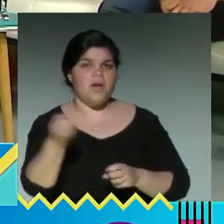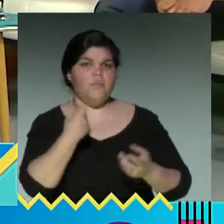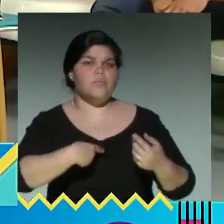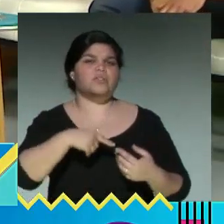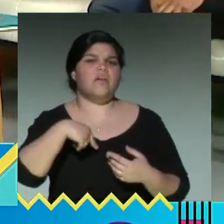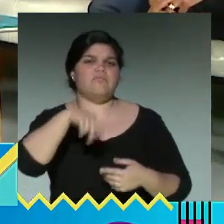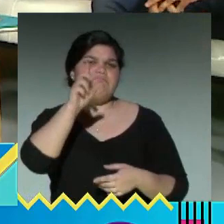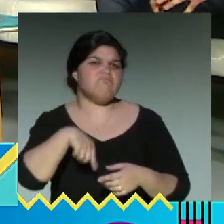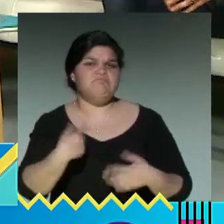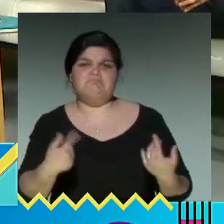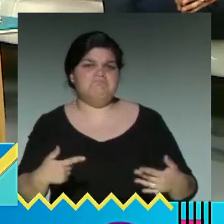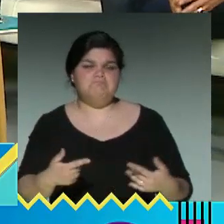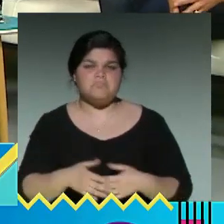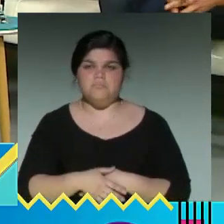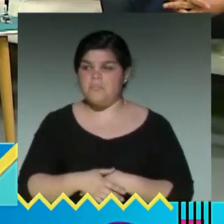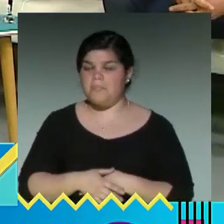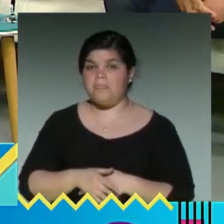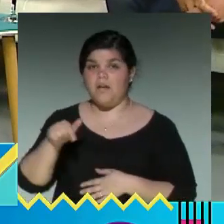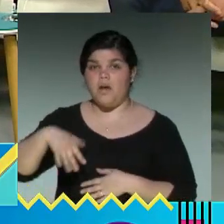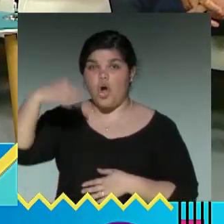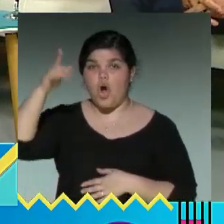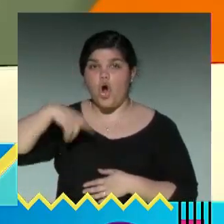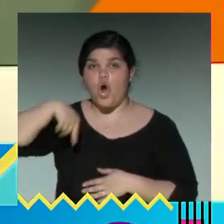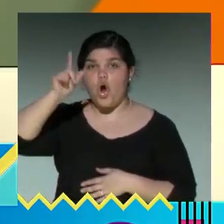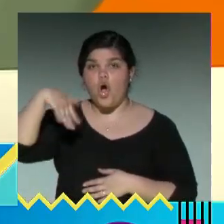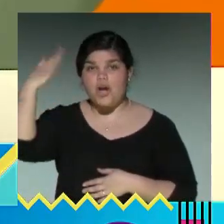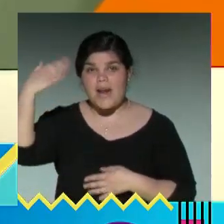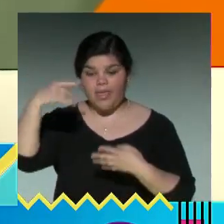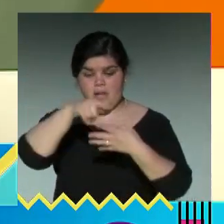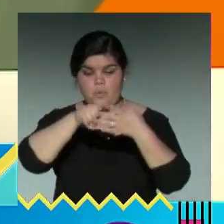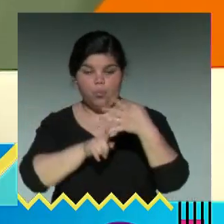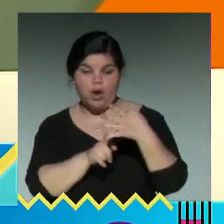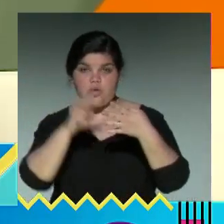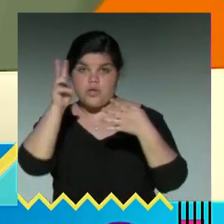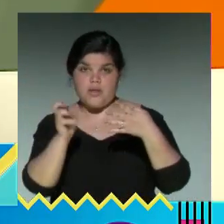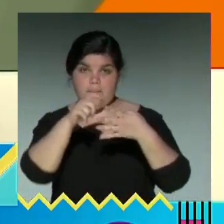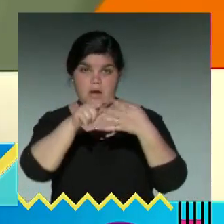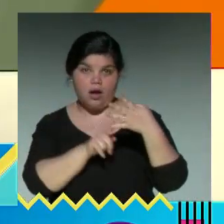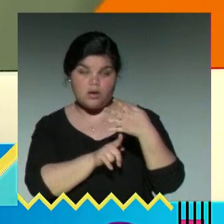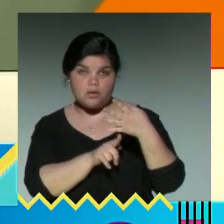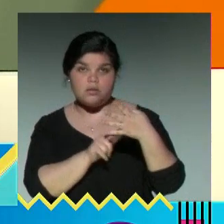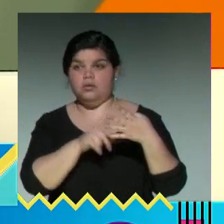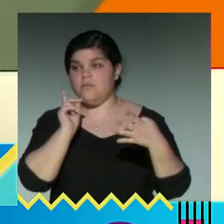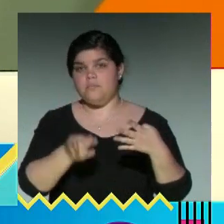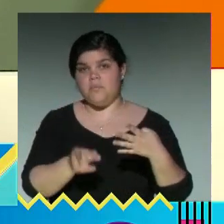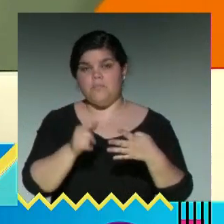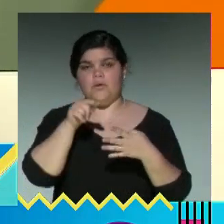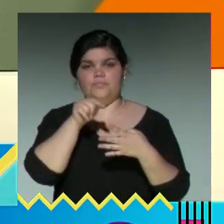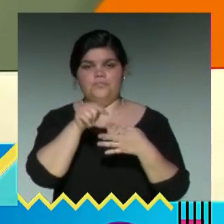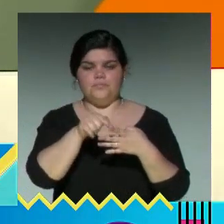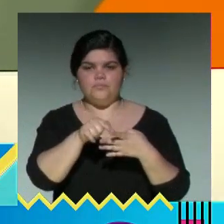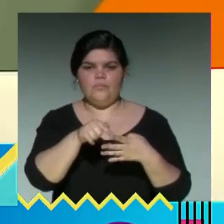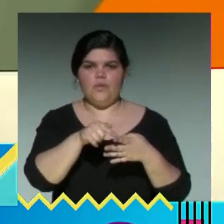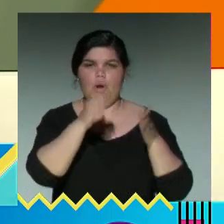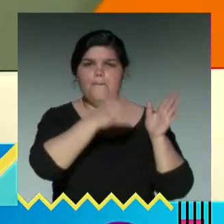jornada tiene básicamente 4 ejes. Uno de los ejes es la parte de formación de estos propios extensionistas, cómo se dan los procesos o